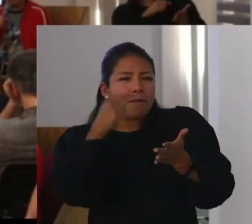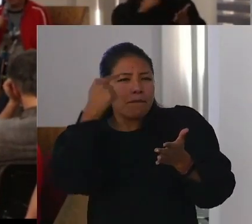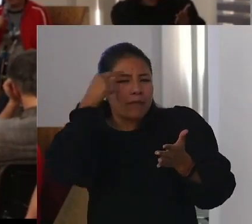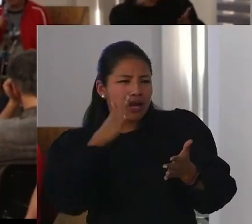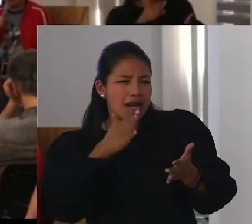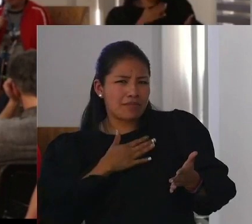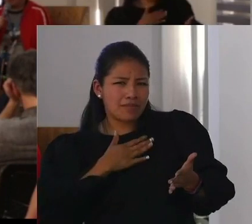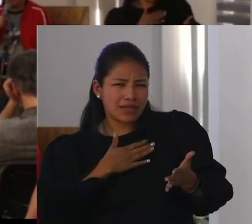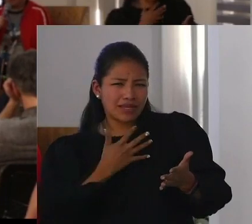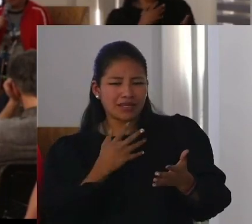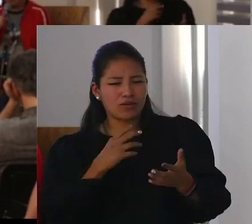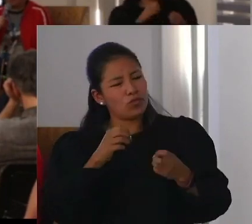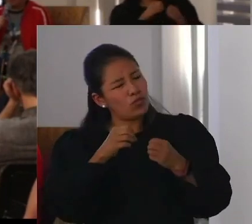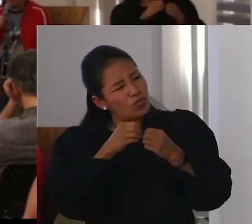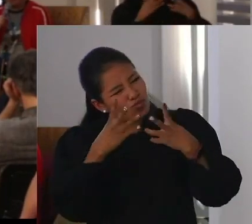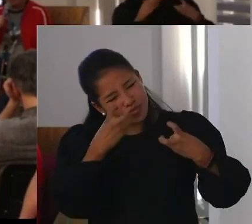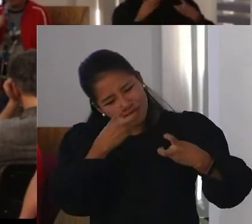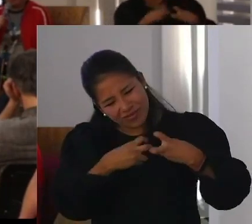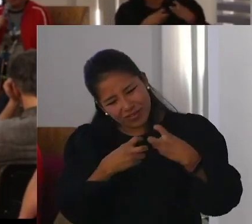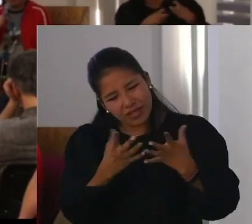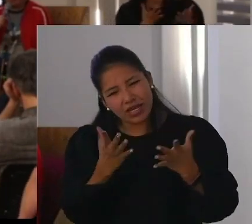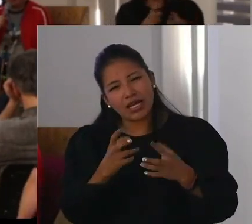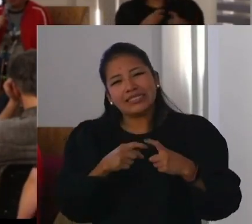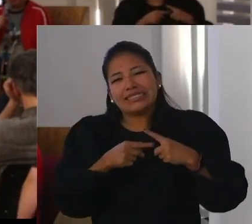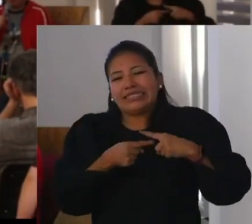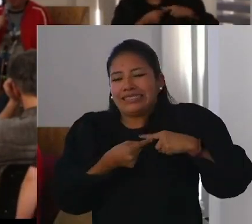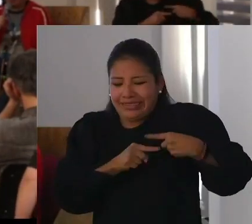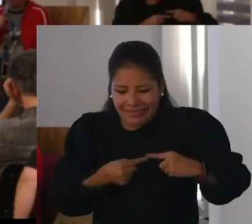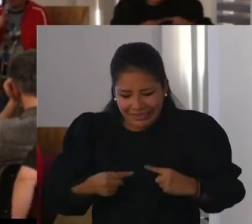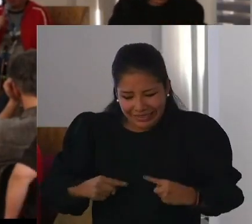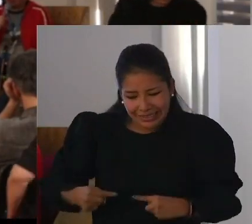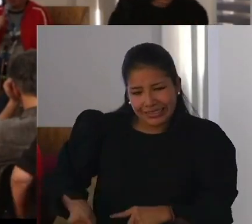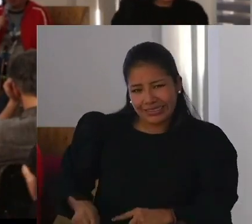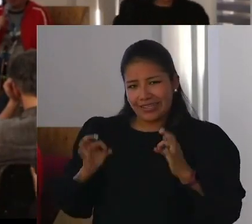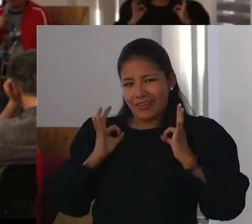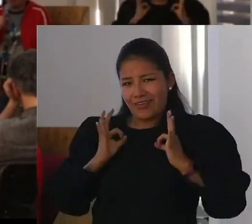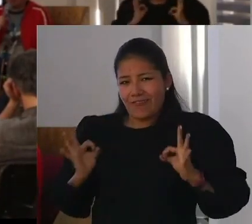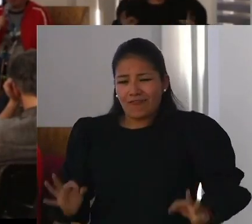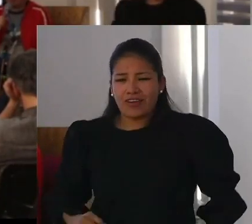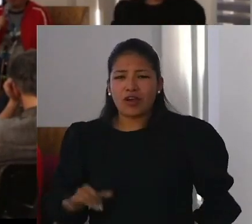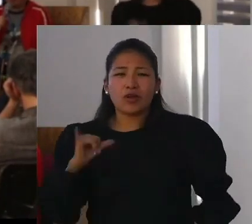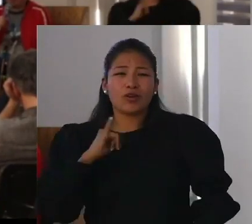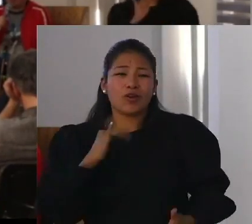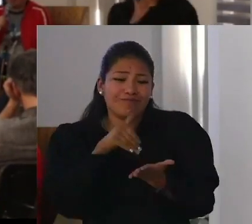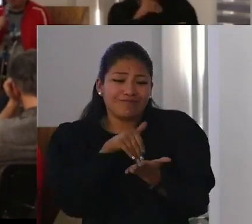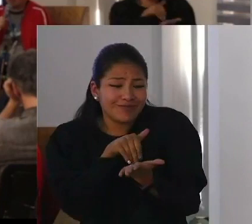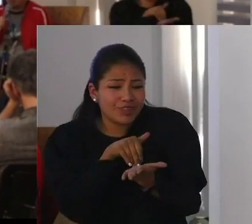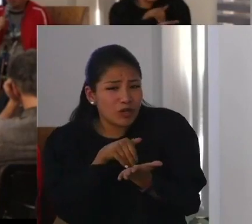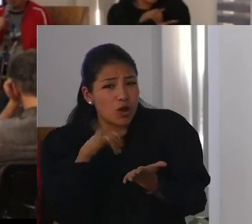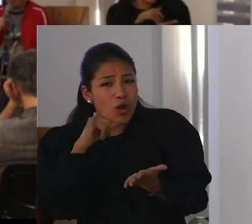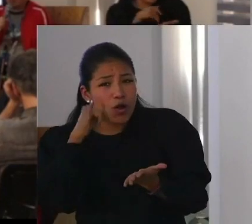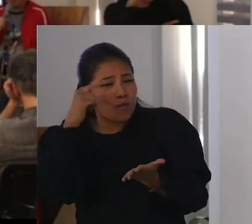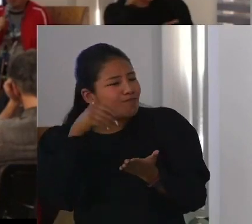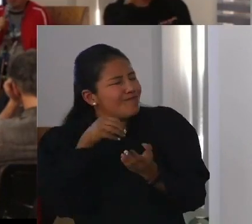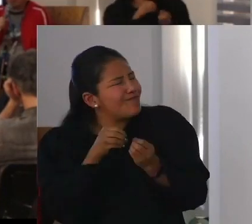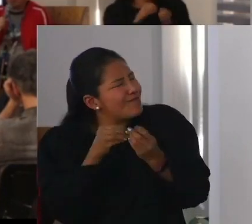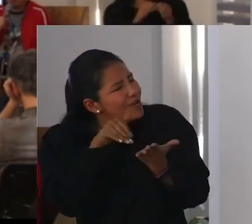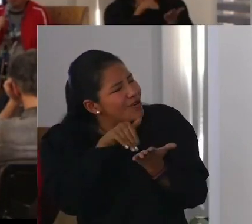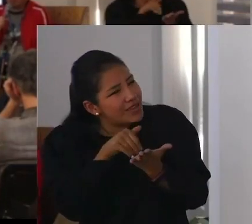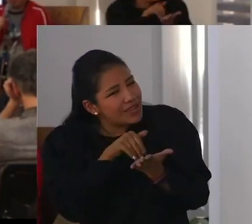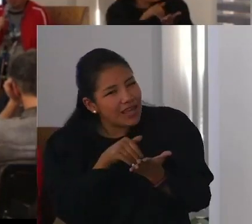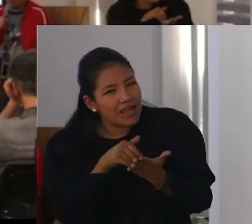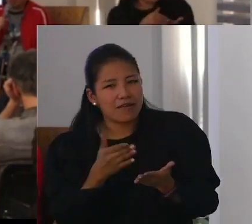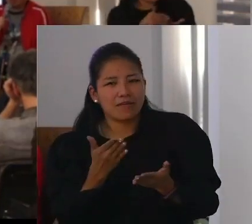dolor físico no es decir yo siempre he sido cobarde para el dolor no entonces digo con dolor ya desde el 2011